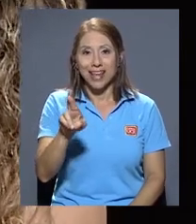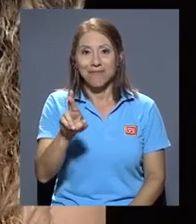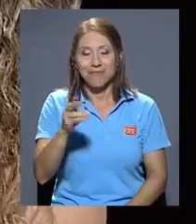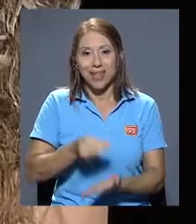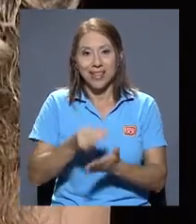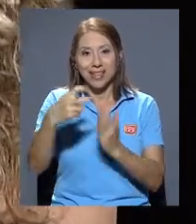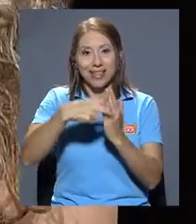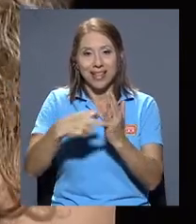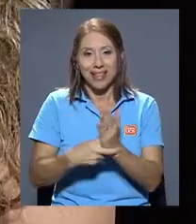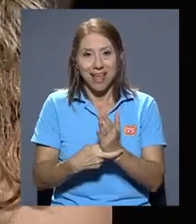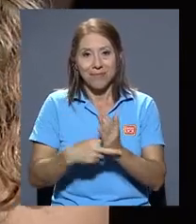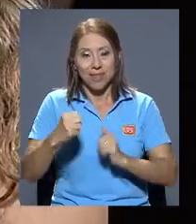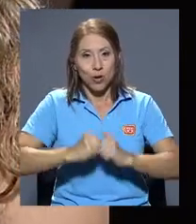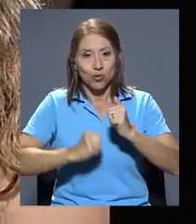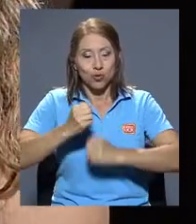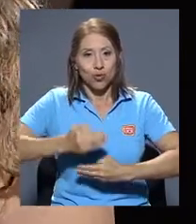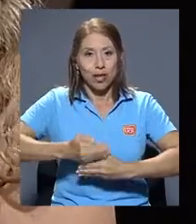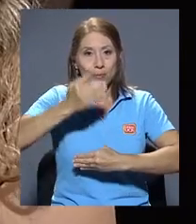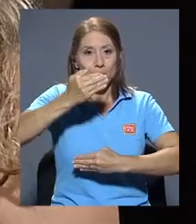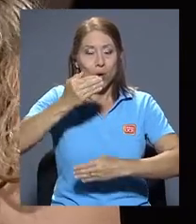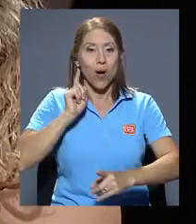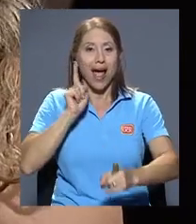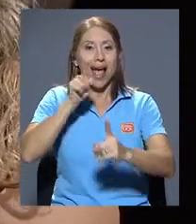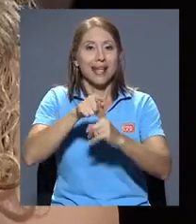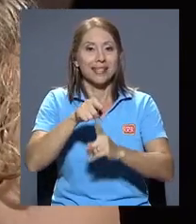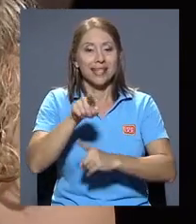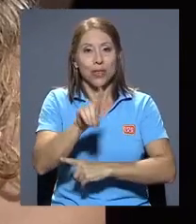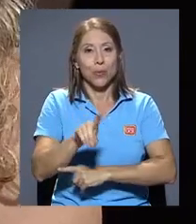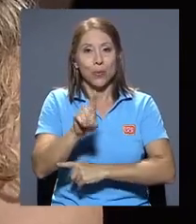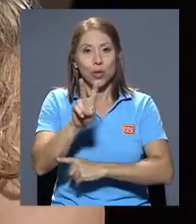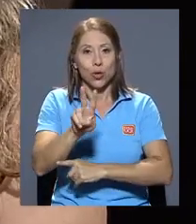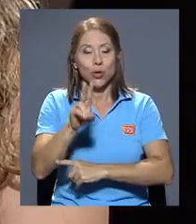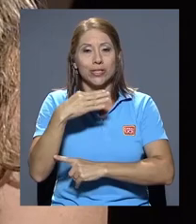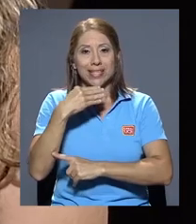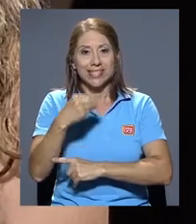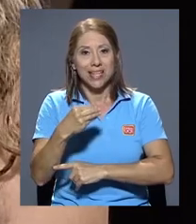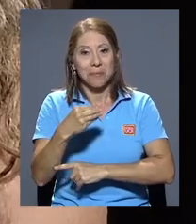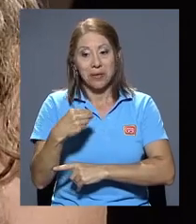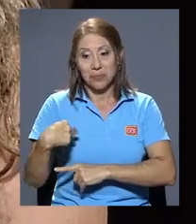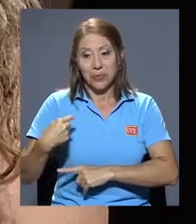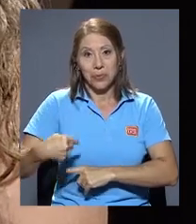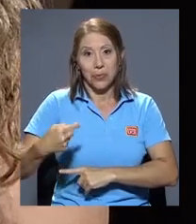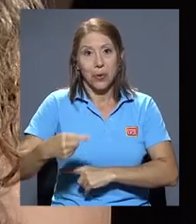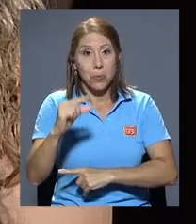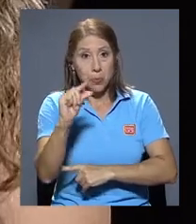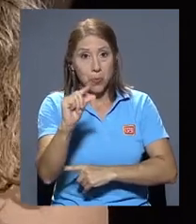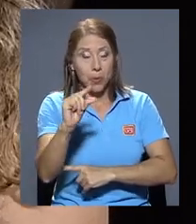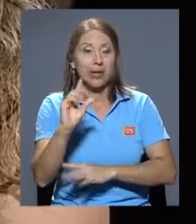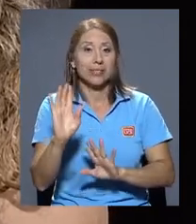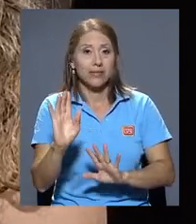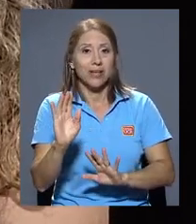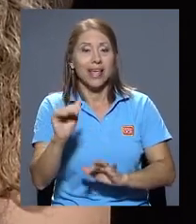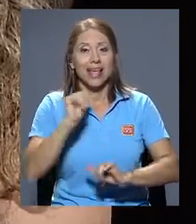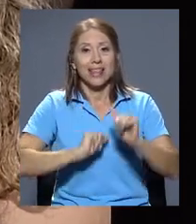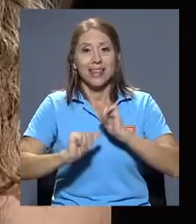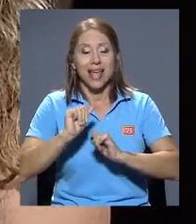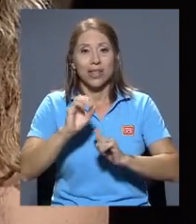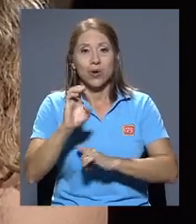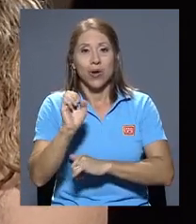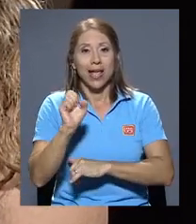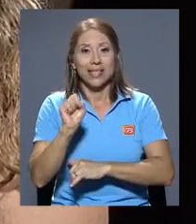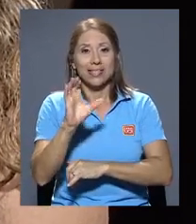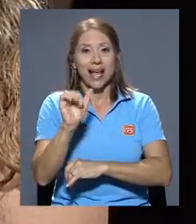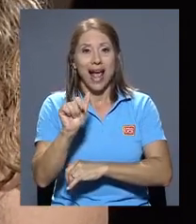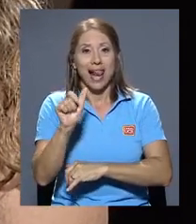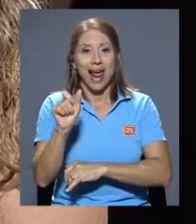hasta el 2 de diciembre, domingo 2 de diciembre, o sea, es a lo que le quedan pocas funciones, en el Teatro Escalante, en Barrio Escalante.